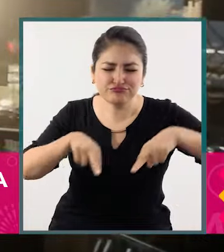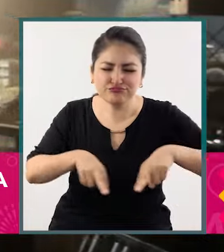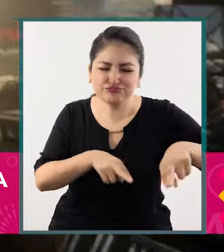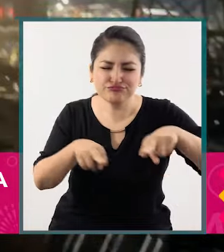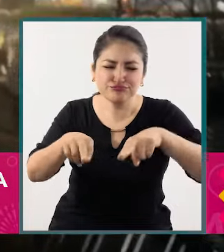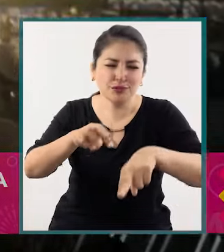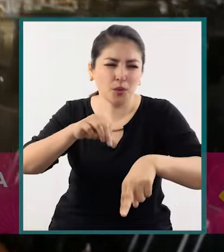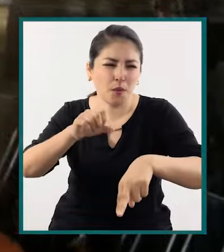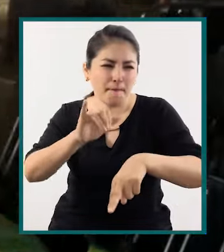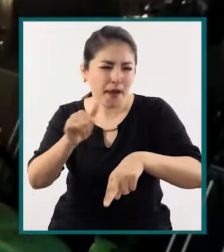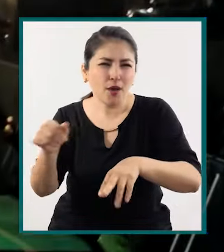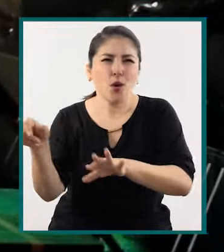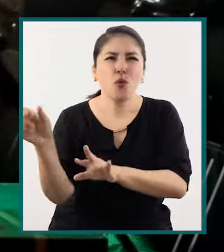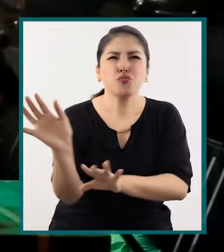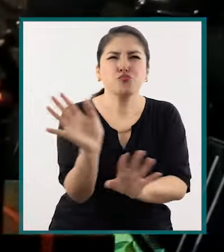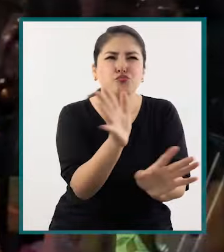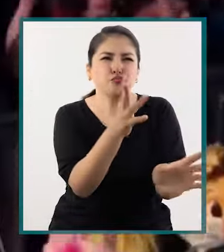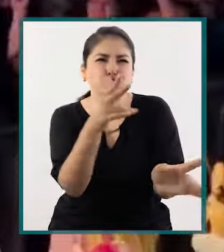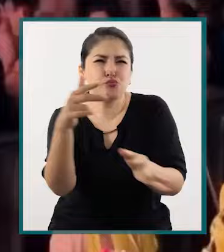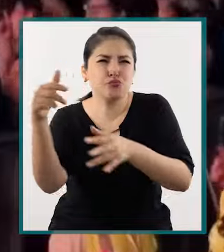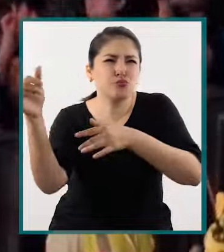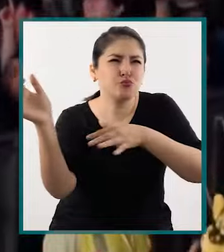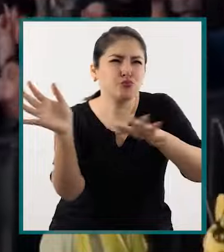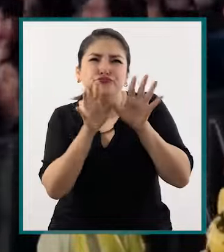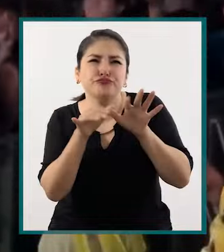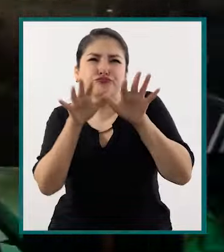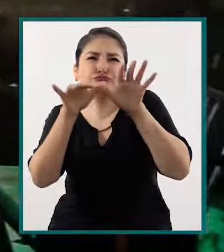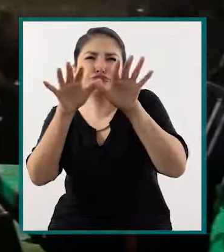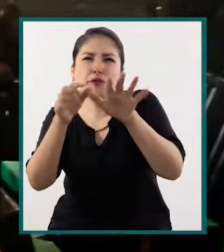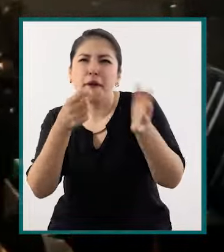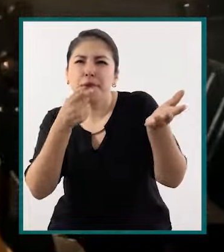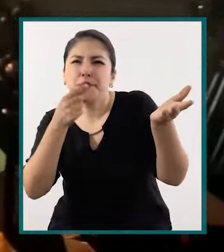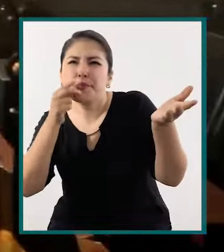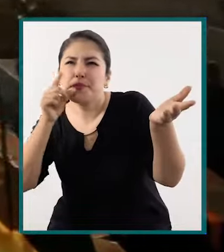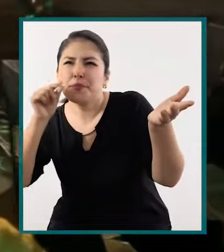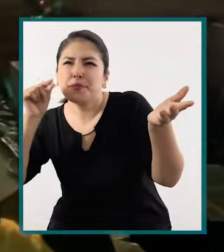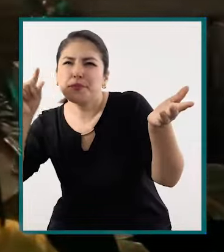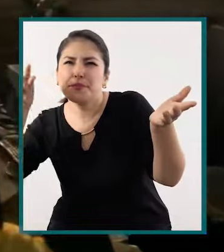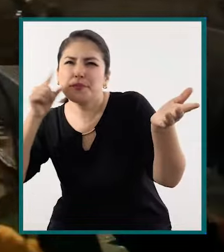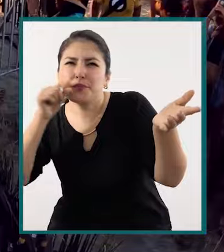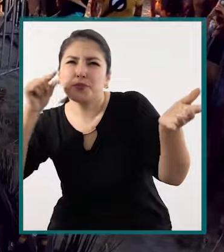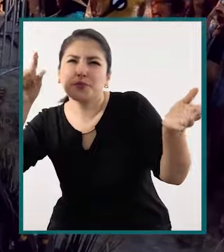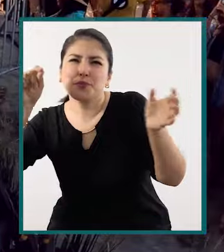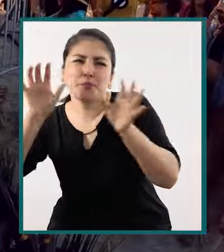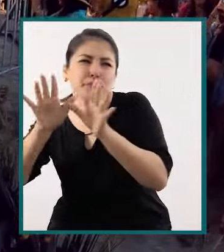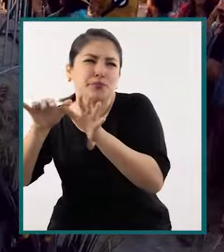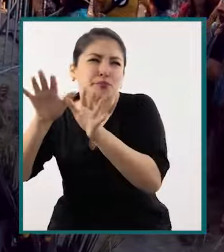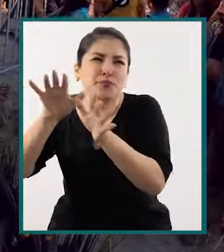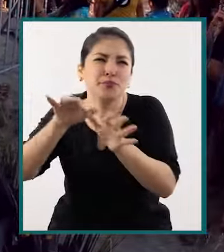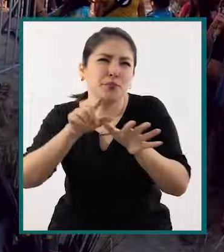Mayo, el viento de los bosques moyobambinos, el silbar de las aves amazónicas.